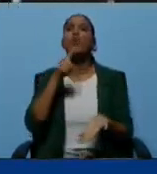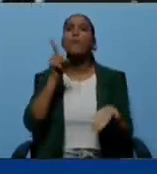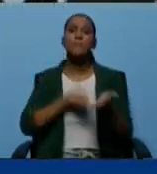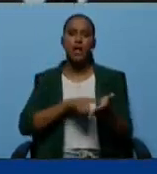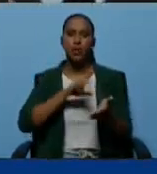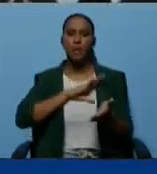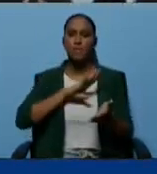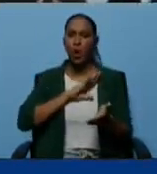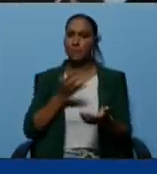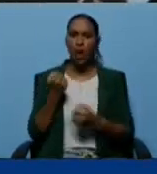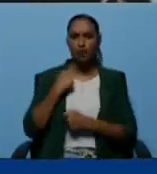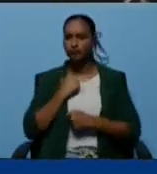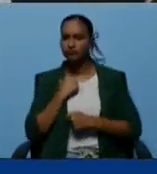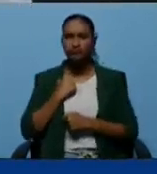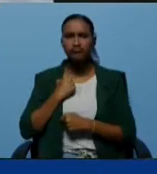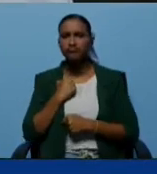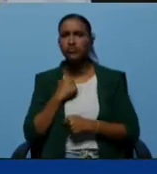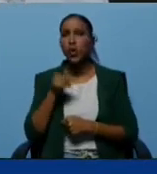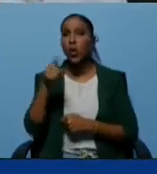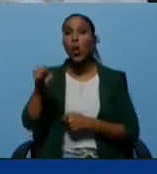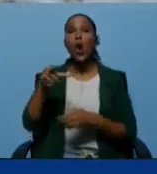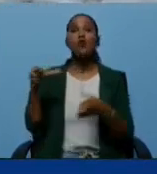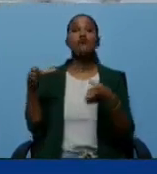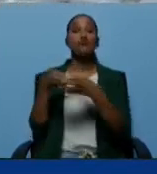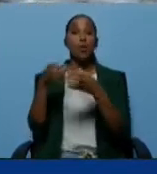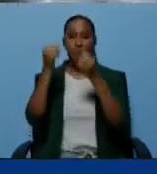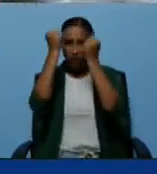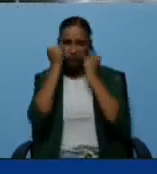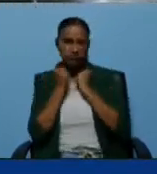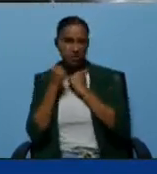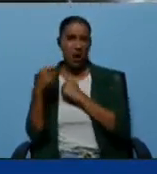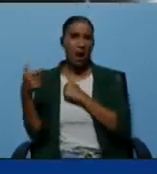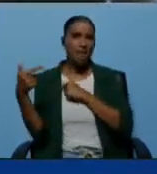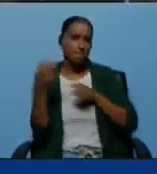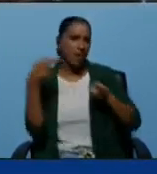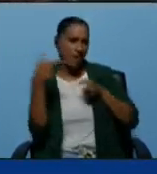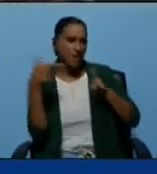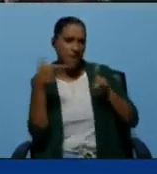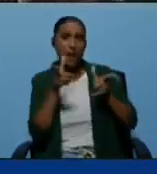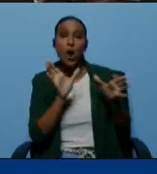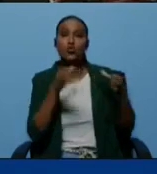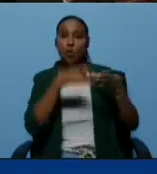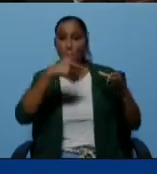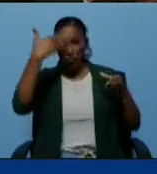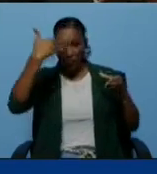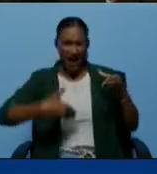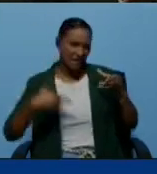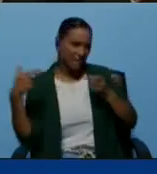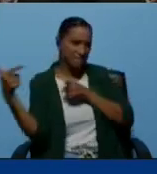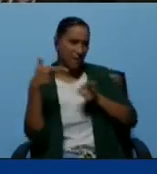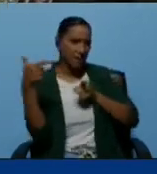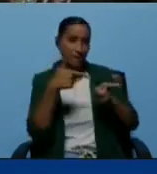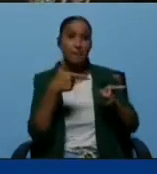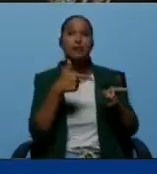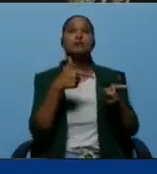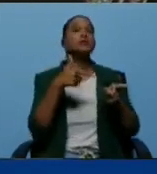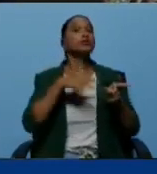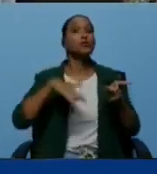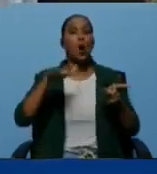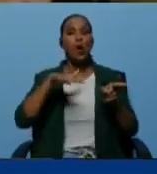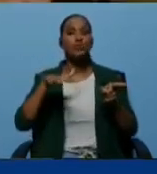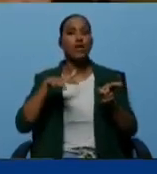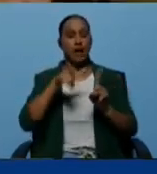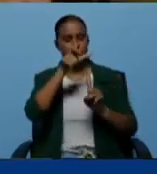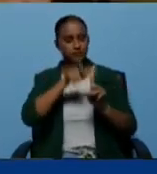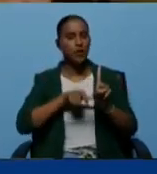Cuando grupos terroristas realizaron disparos contra los funcionarios, Torres recibió un disparo en el cuello que le